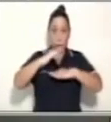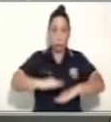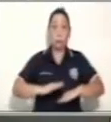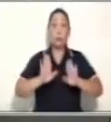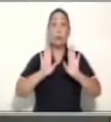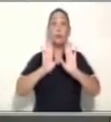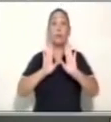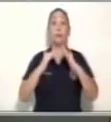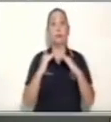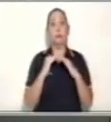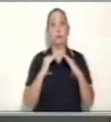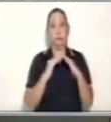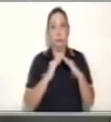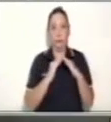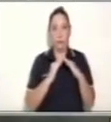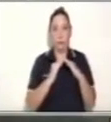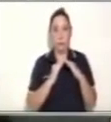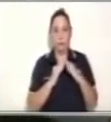se siga propagando.